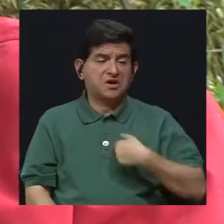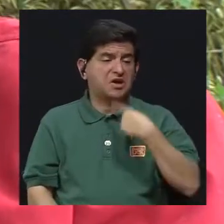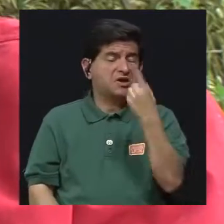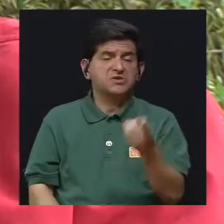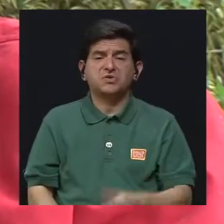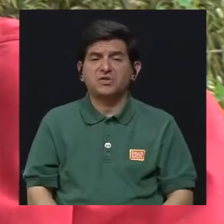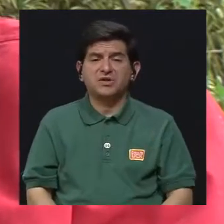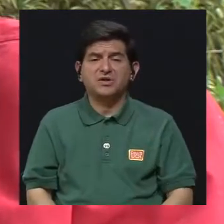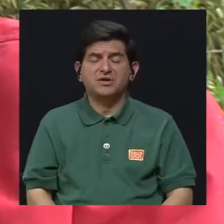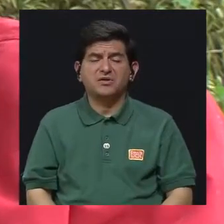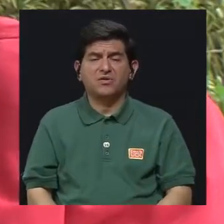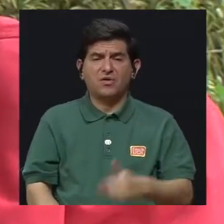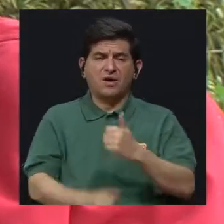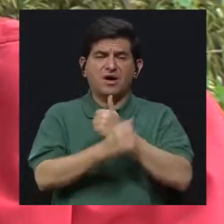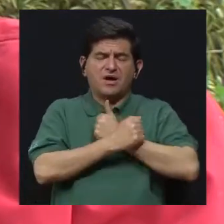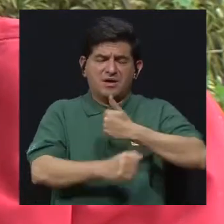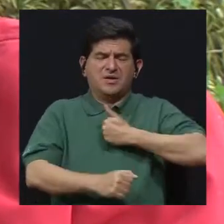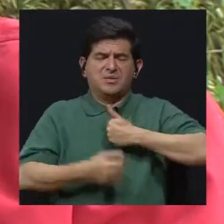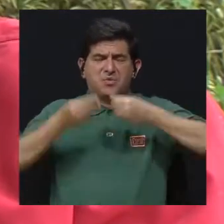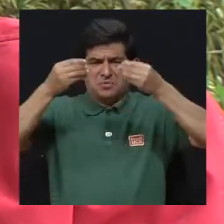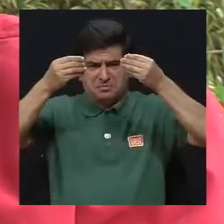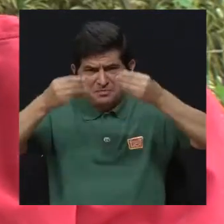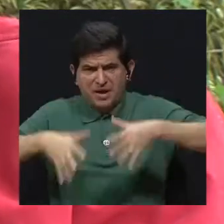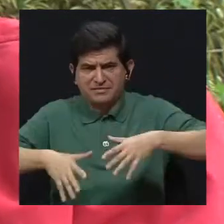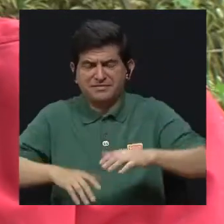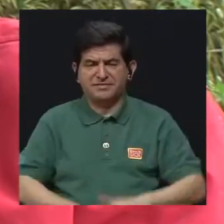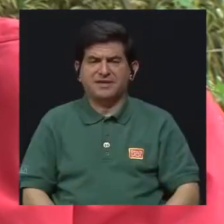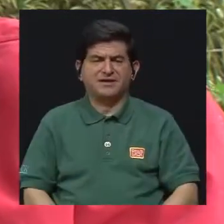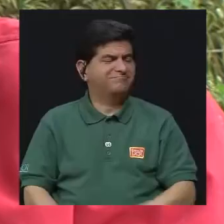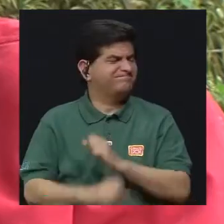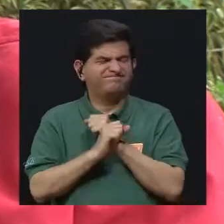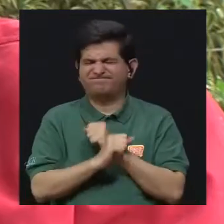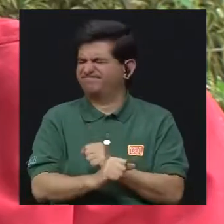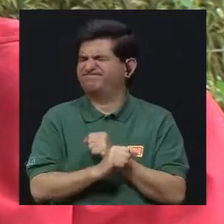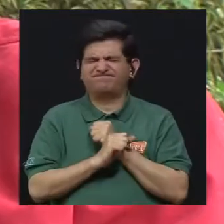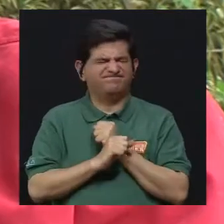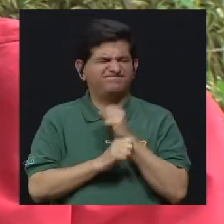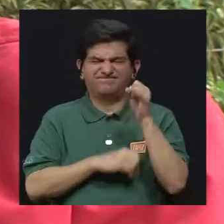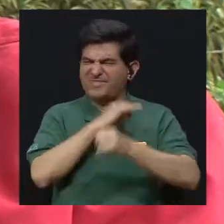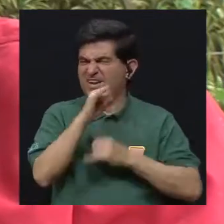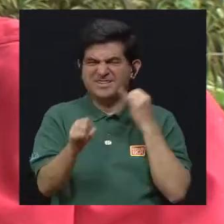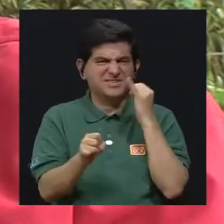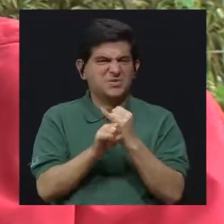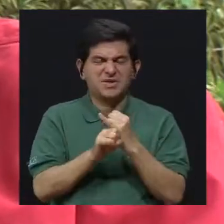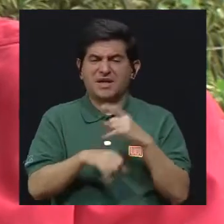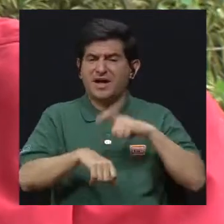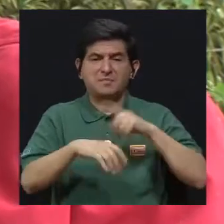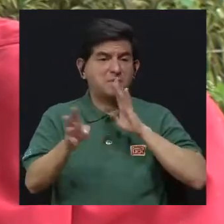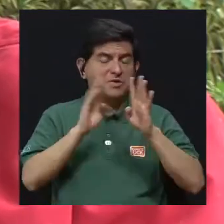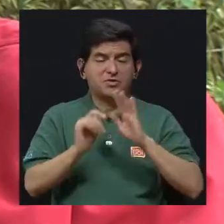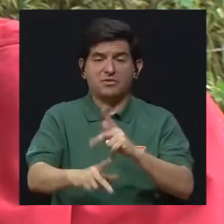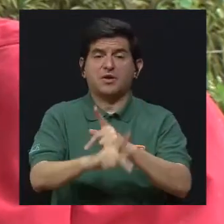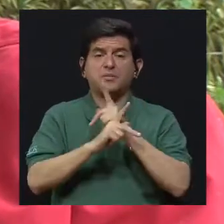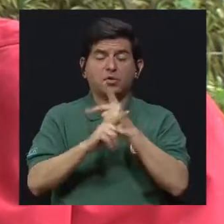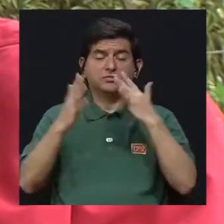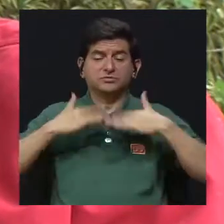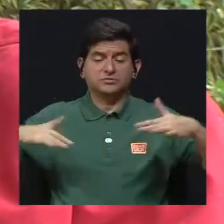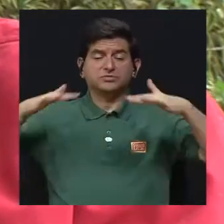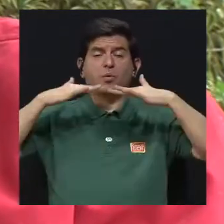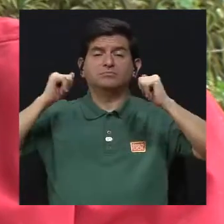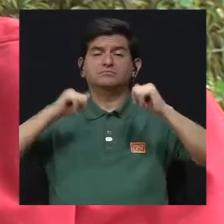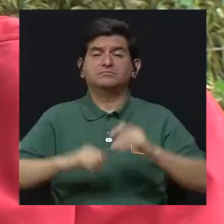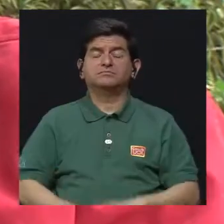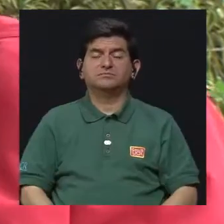digo que ha perdido la autoestima, tiene poca seguridad a nivel internacional a la hora de ir a hablar de protección del medio